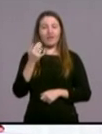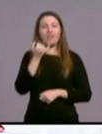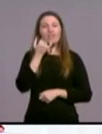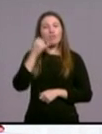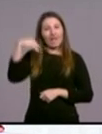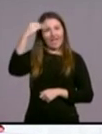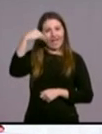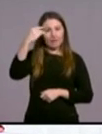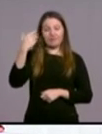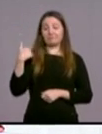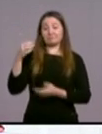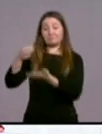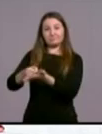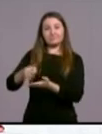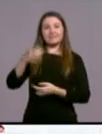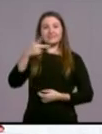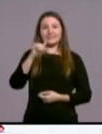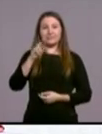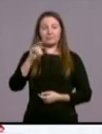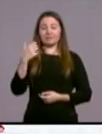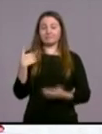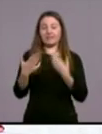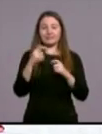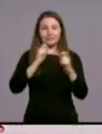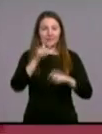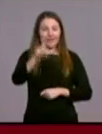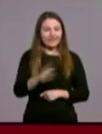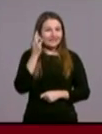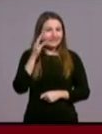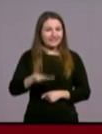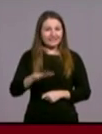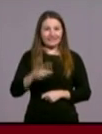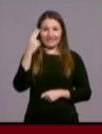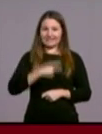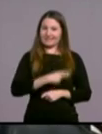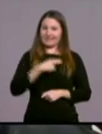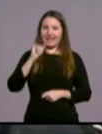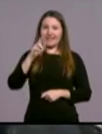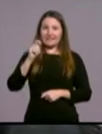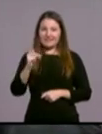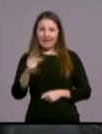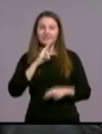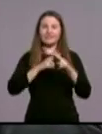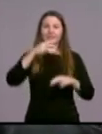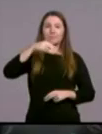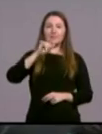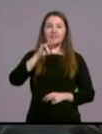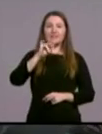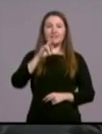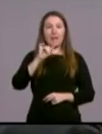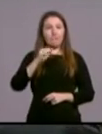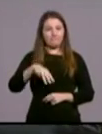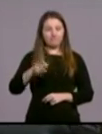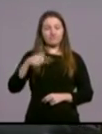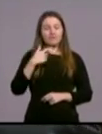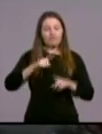en chipre realizó una entrevista a una pequeña llamada miriam se trata de una niña cristiana iraquí que tuvo que huir de su casa junto a su familia y otras